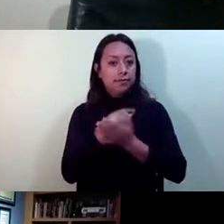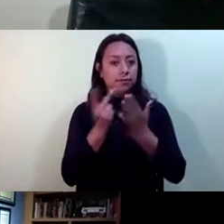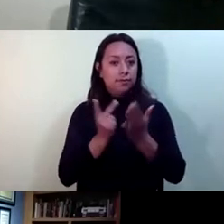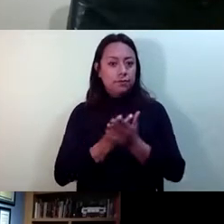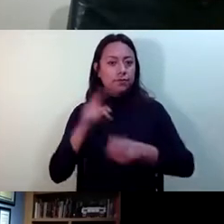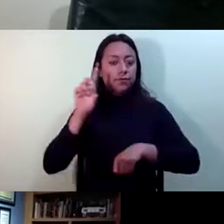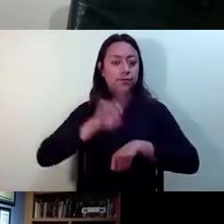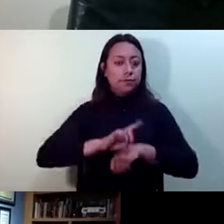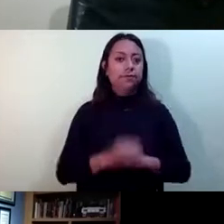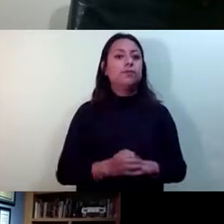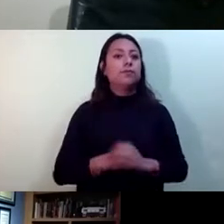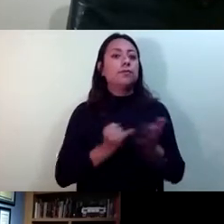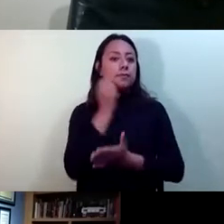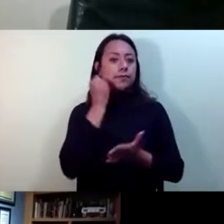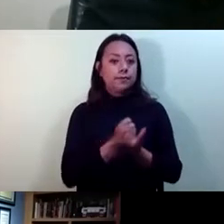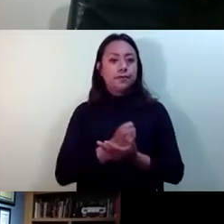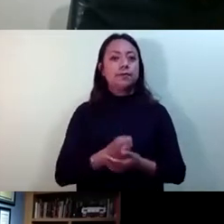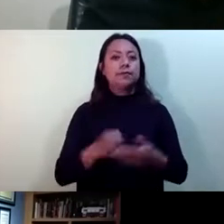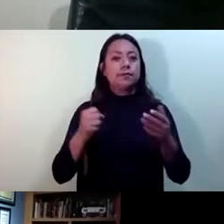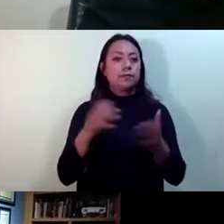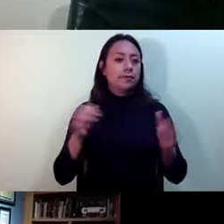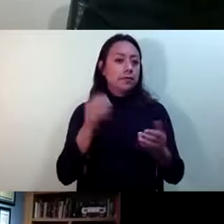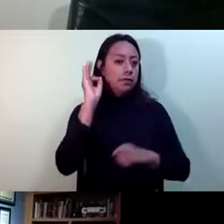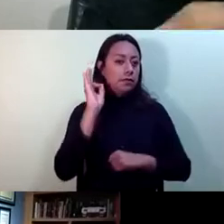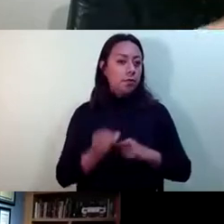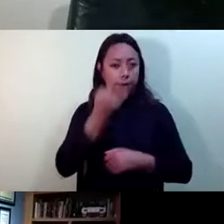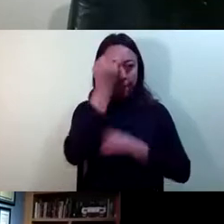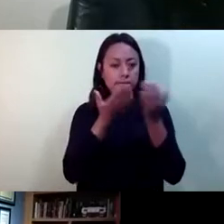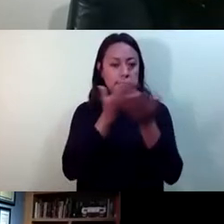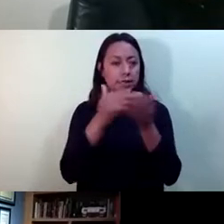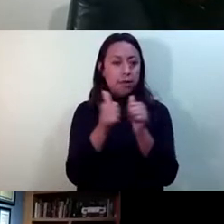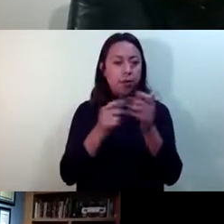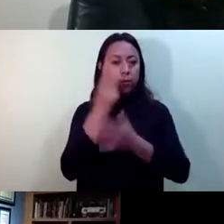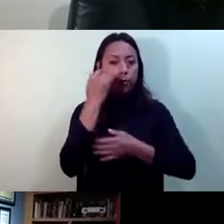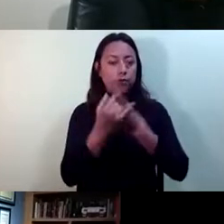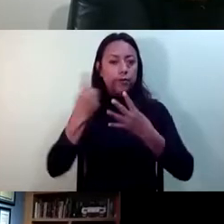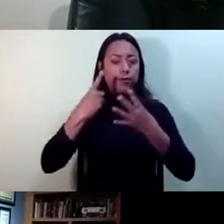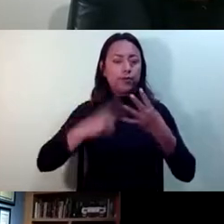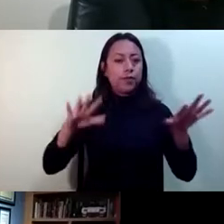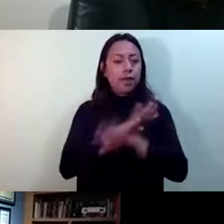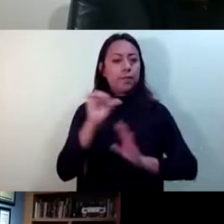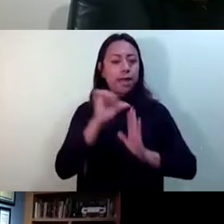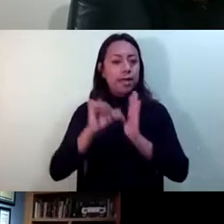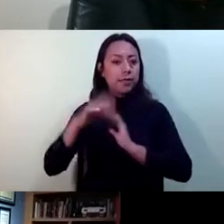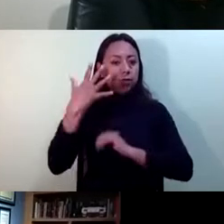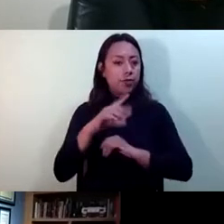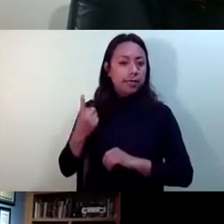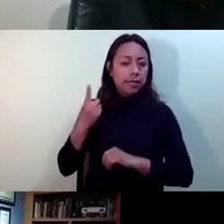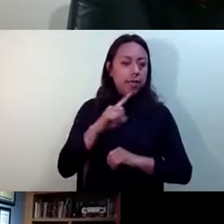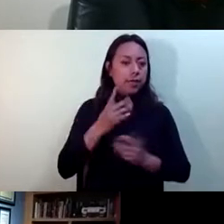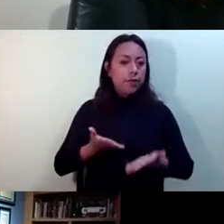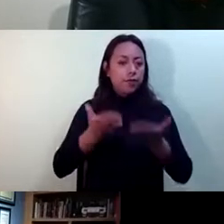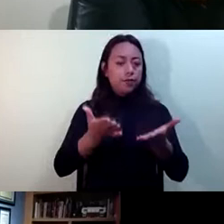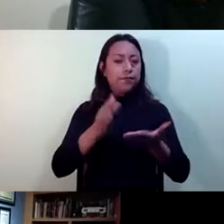se aprueba con modificaciones la iniciativa con proyecto de decreto que reforma el artículo 10 del decreto por el que se expide el presupuesto